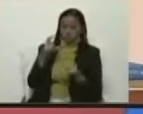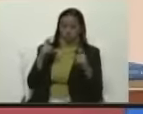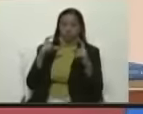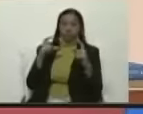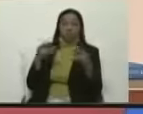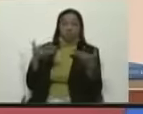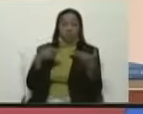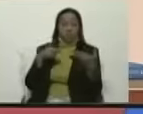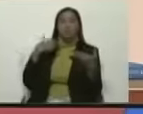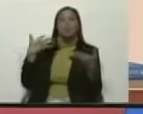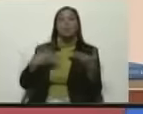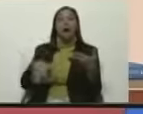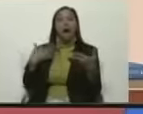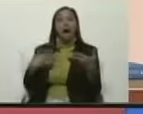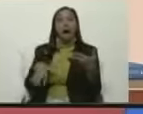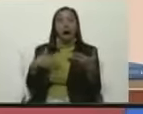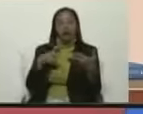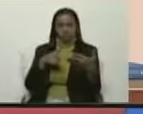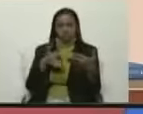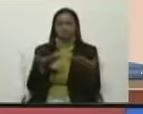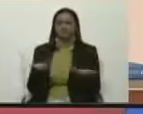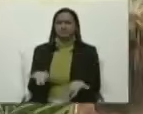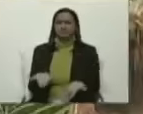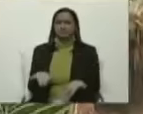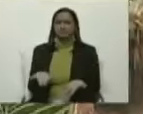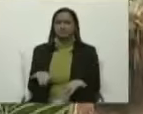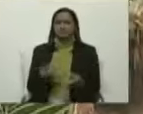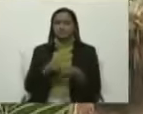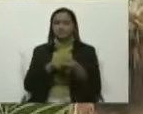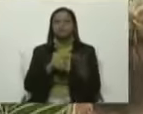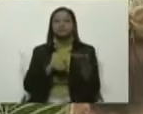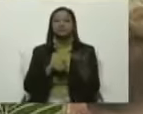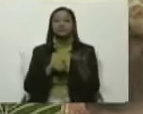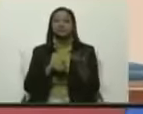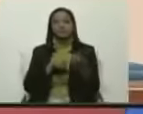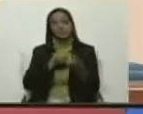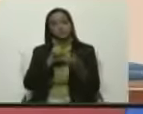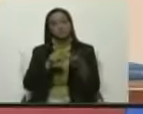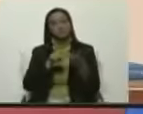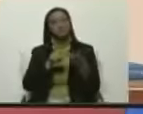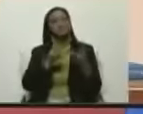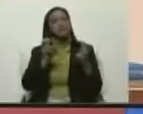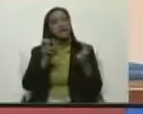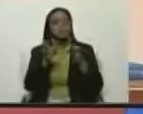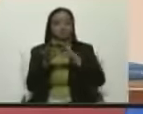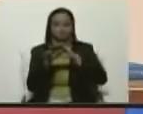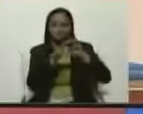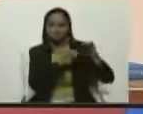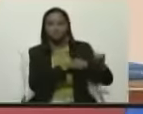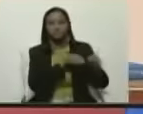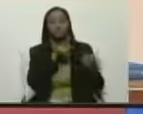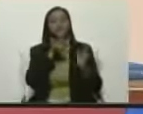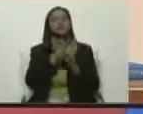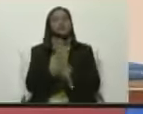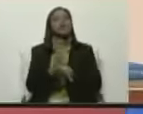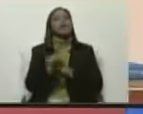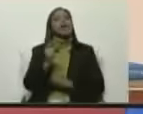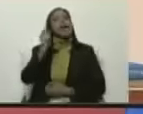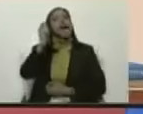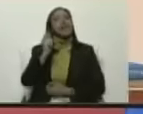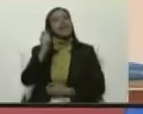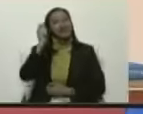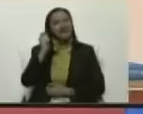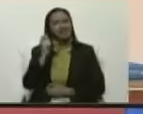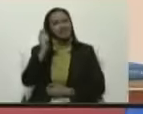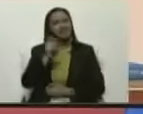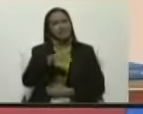Y con respecto a los alcaldes y dirigentes opositores, yo se los comentaba en la reunión previa.